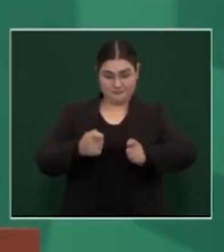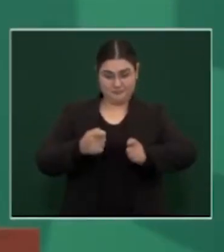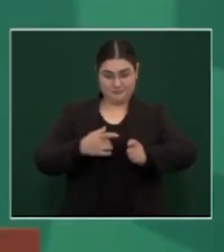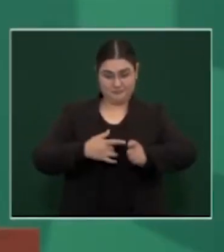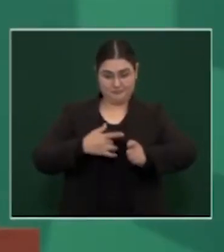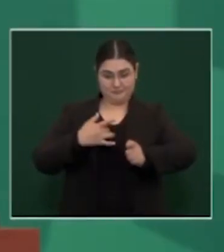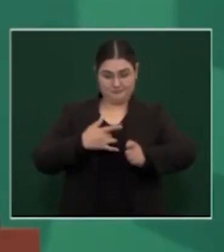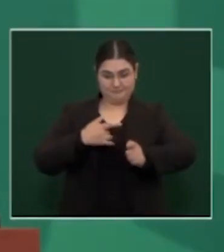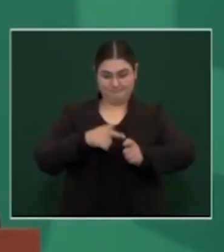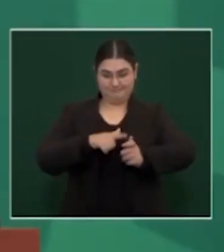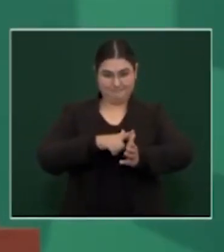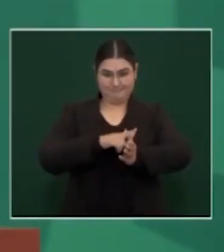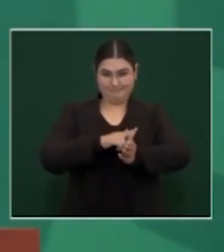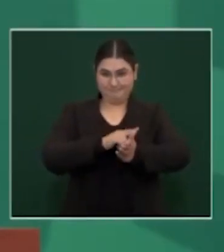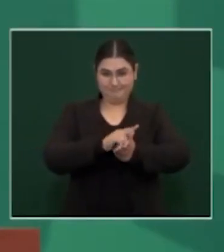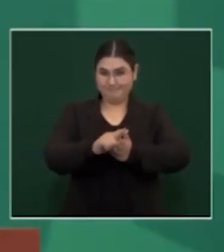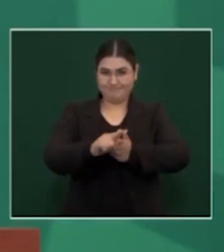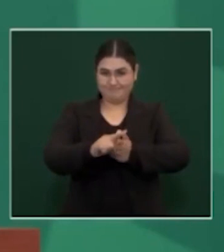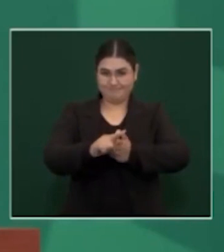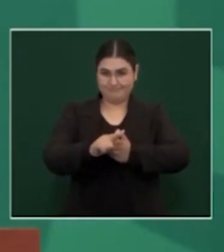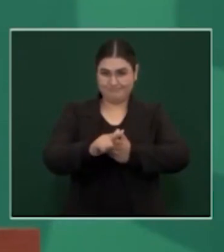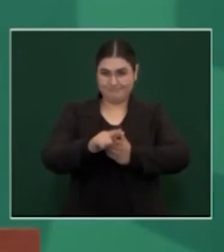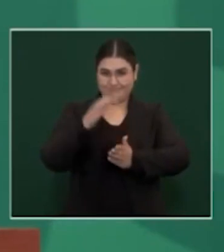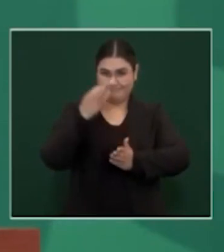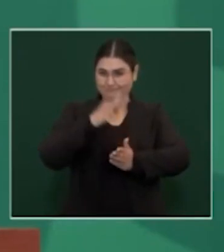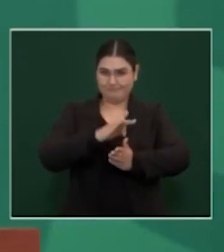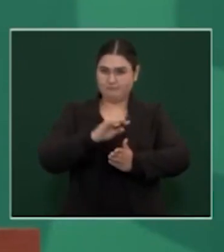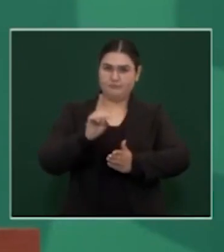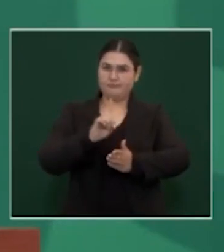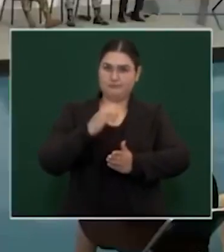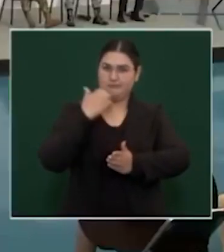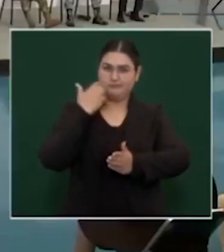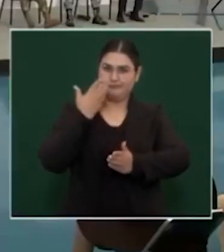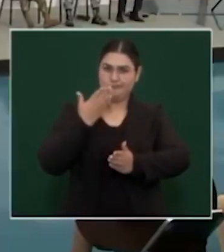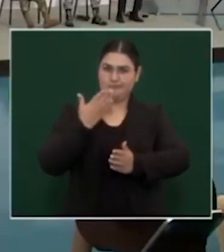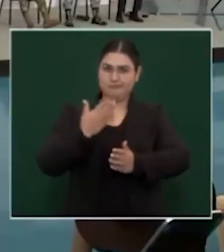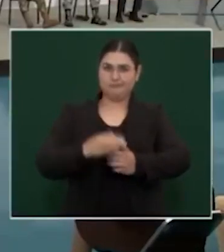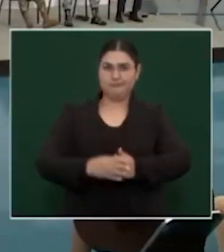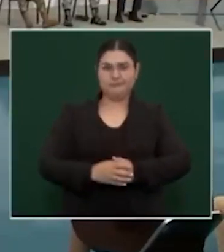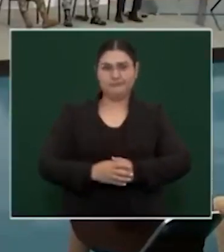presidente, que para qué no me digan que la ley es la ley,